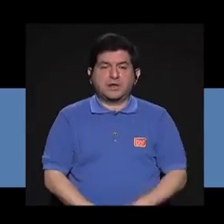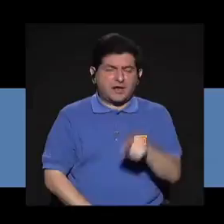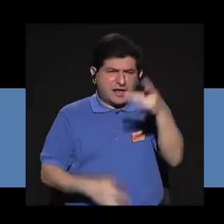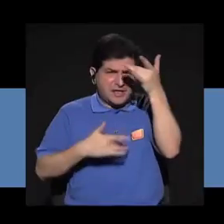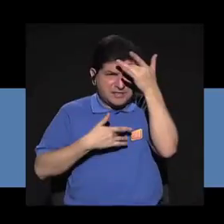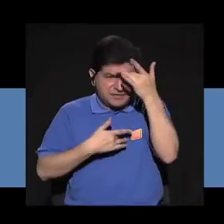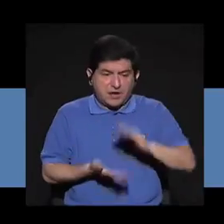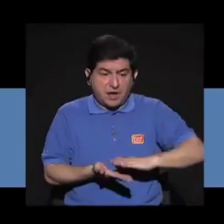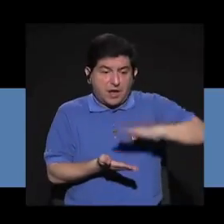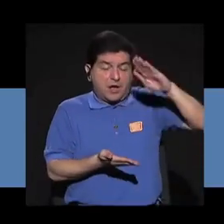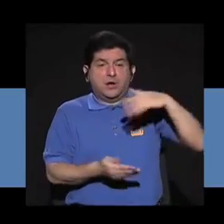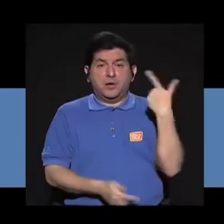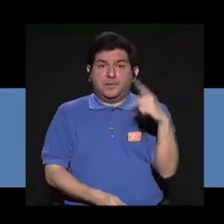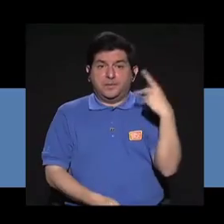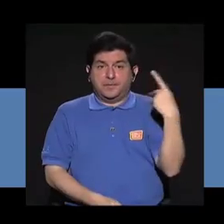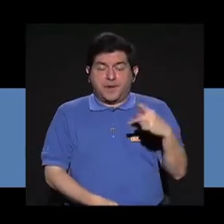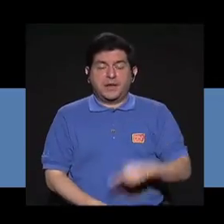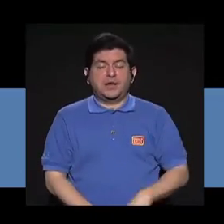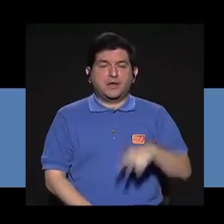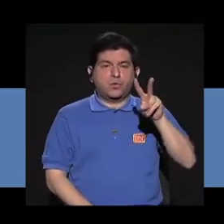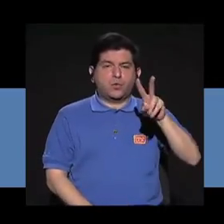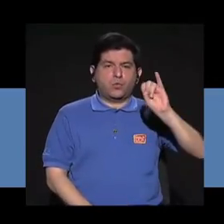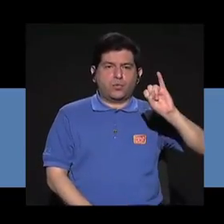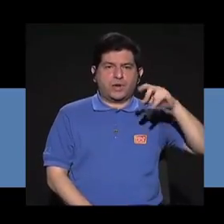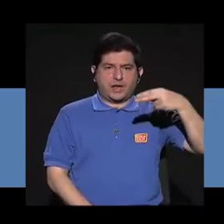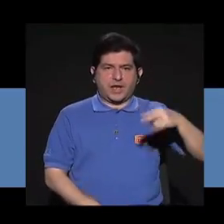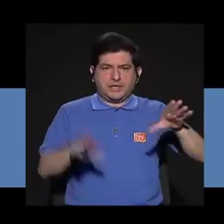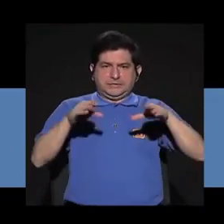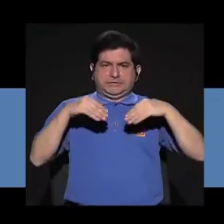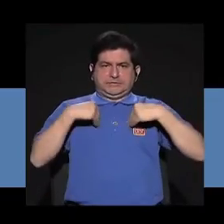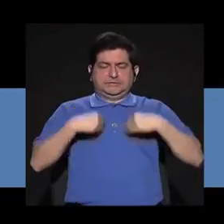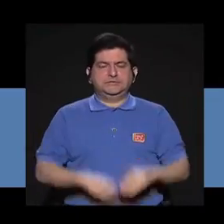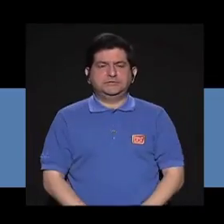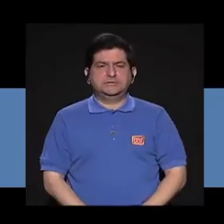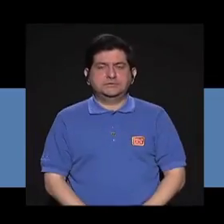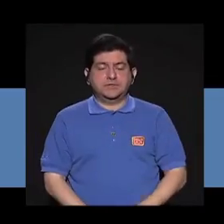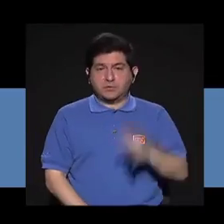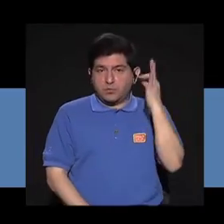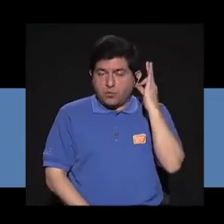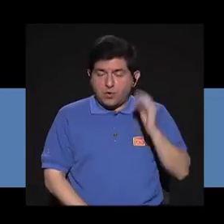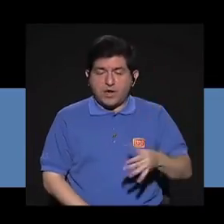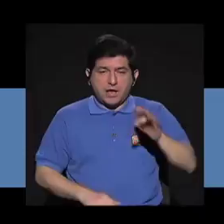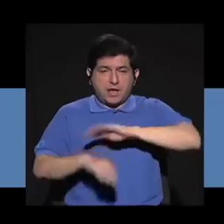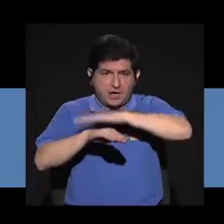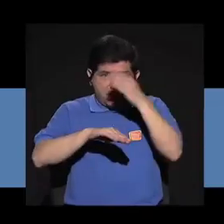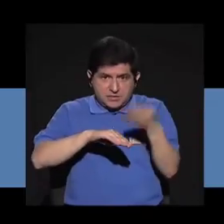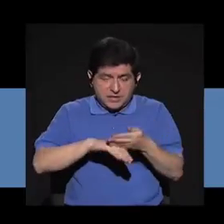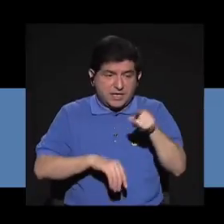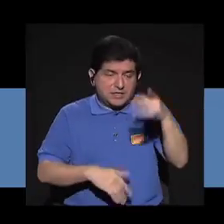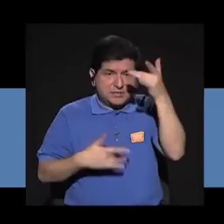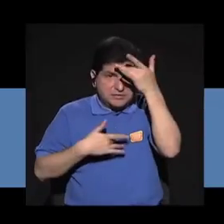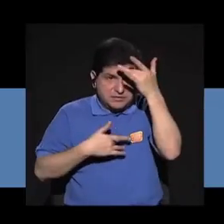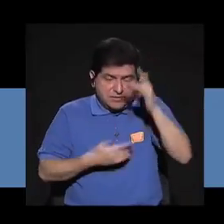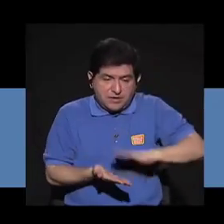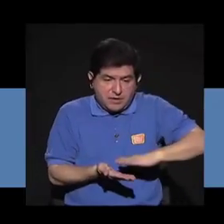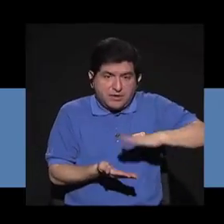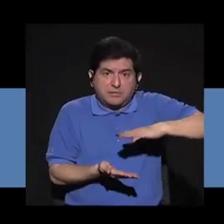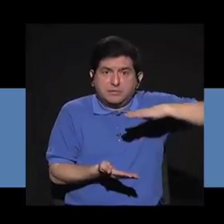enfermedad multiplica el riesgo de contraer el VIH. La sífilis en mujeres embarazadas